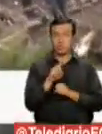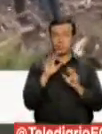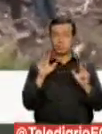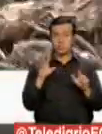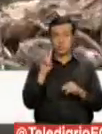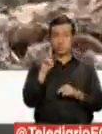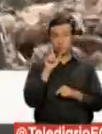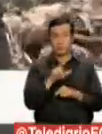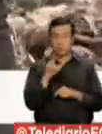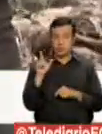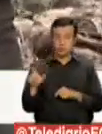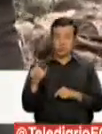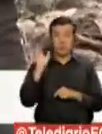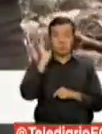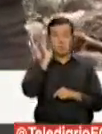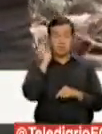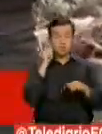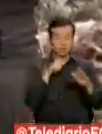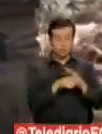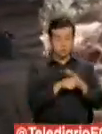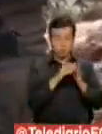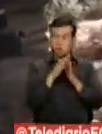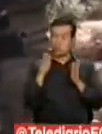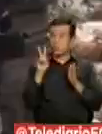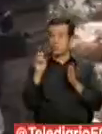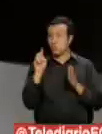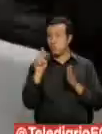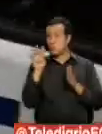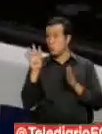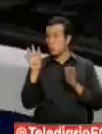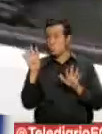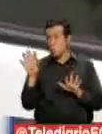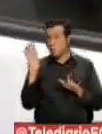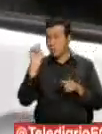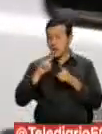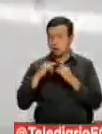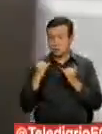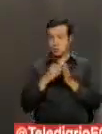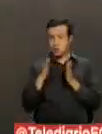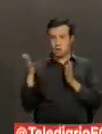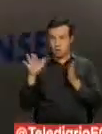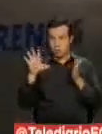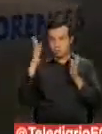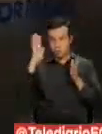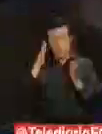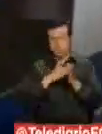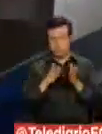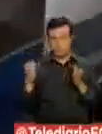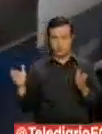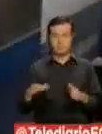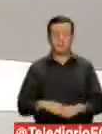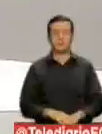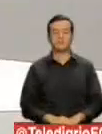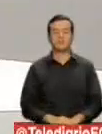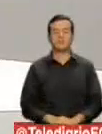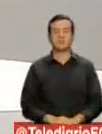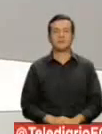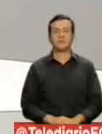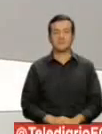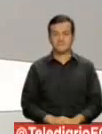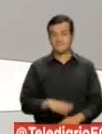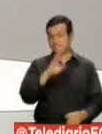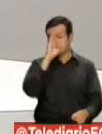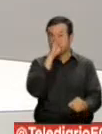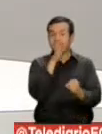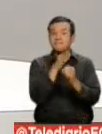dos casos de femicidio. En lo que va de 2019 no se registran casos. César Tacuri Vintimilla, Telediario. Y con el